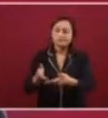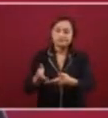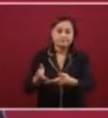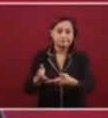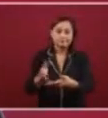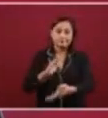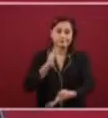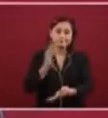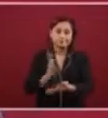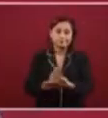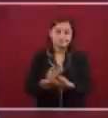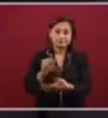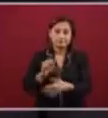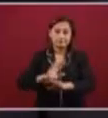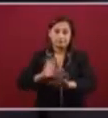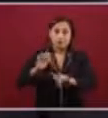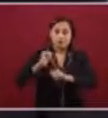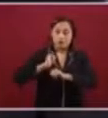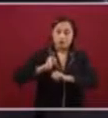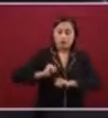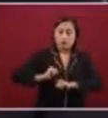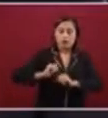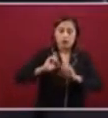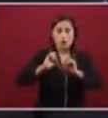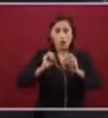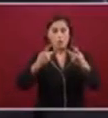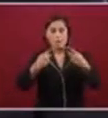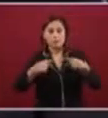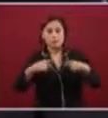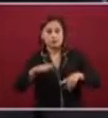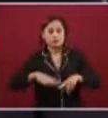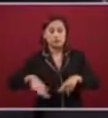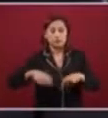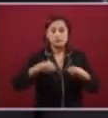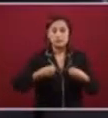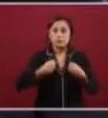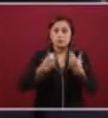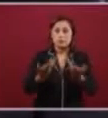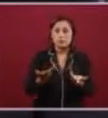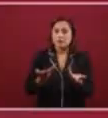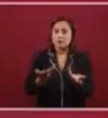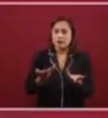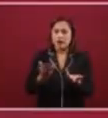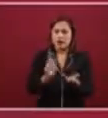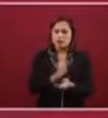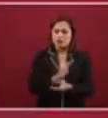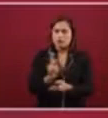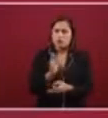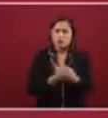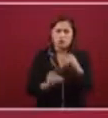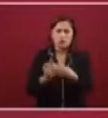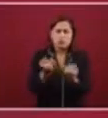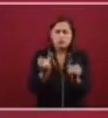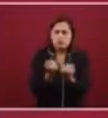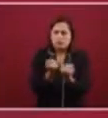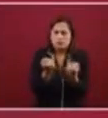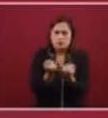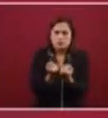ni autoridades ni ciudadanos. Se termina la